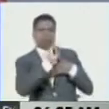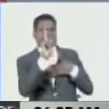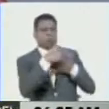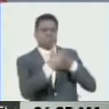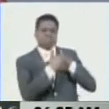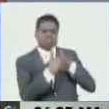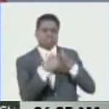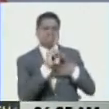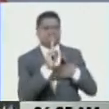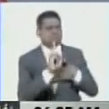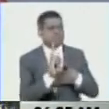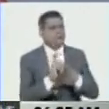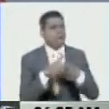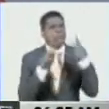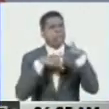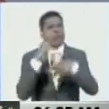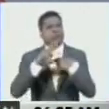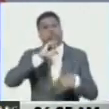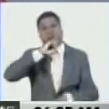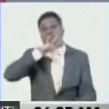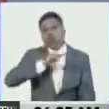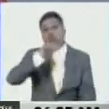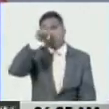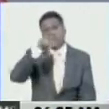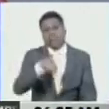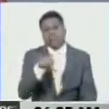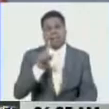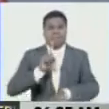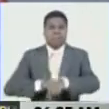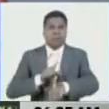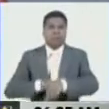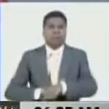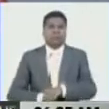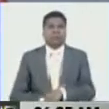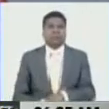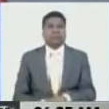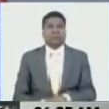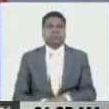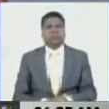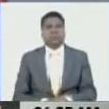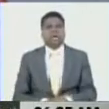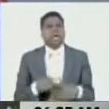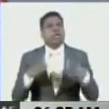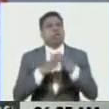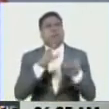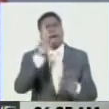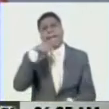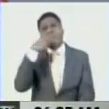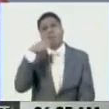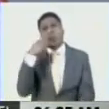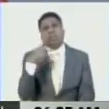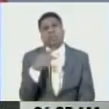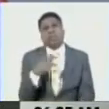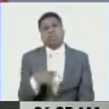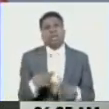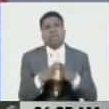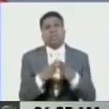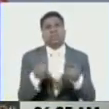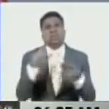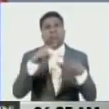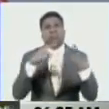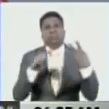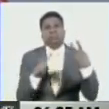este proceso histórico en los actuales momentos. La mayoría de nuestras políticas, de nuestras